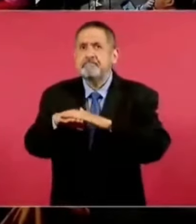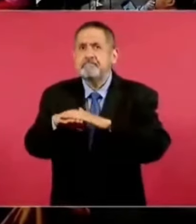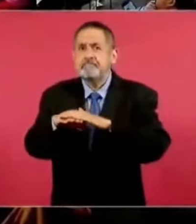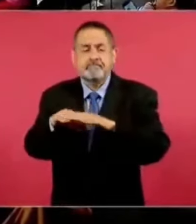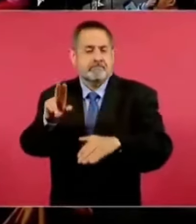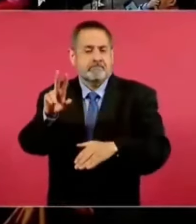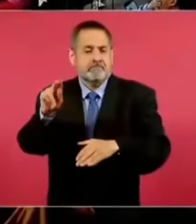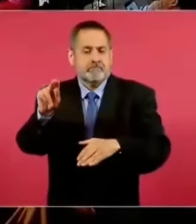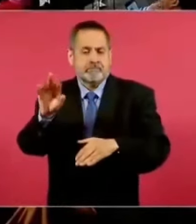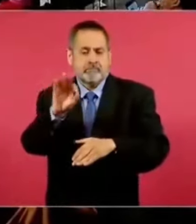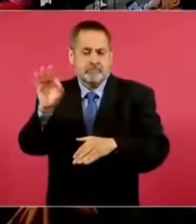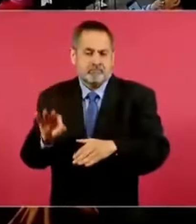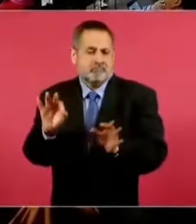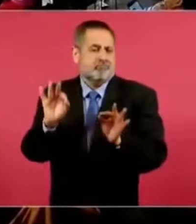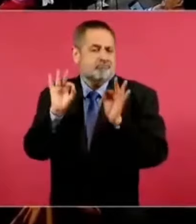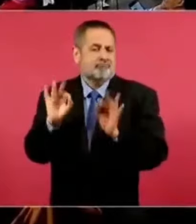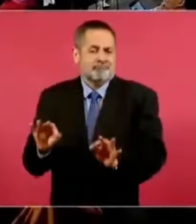80%.